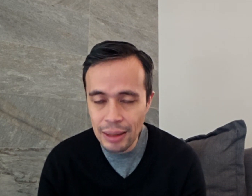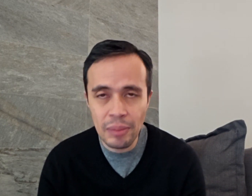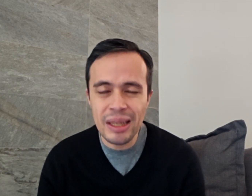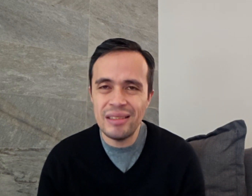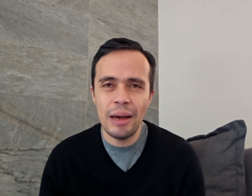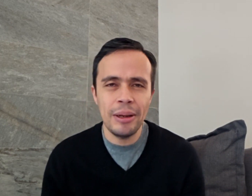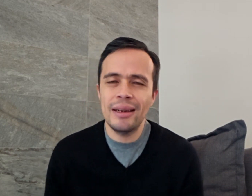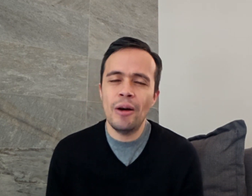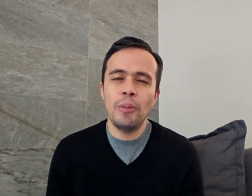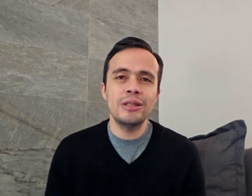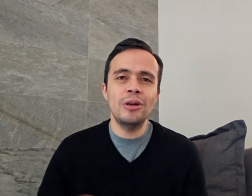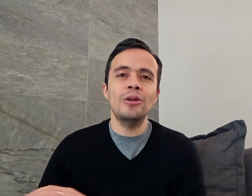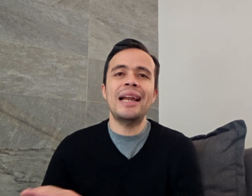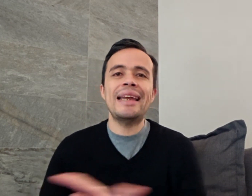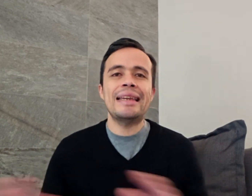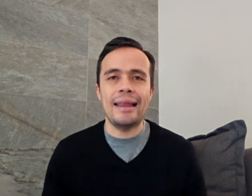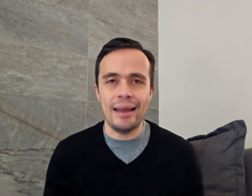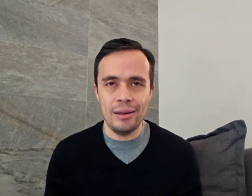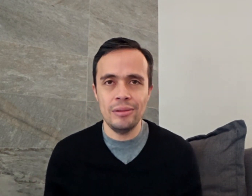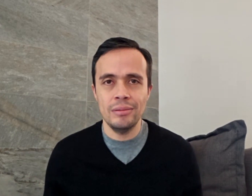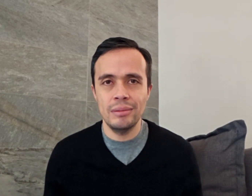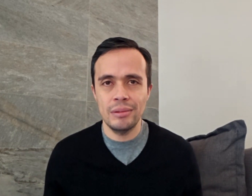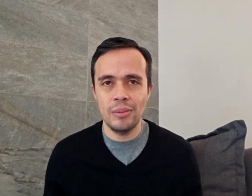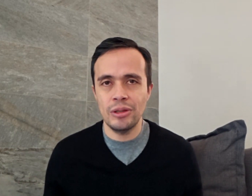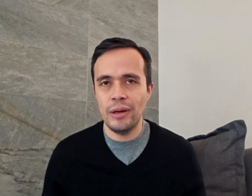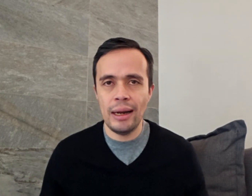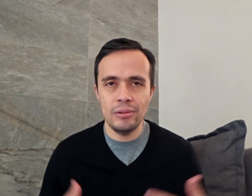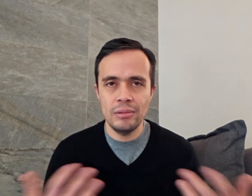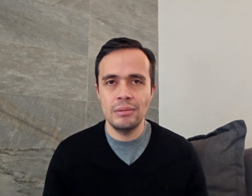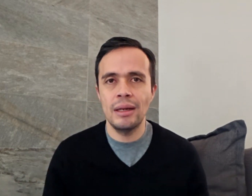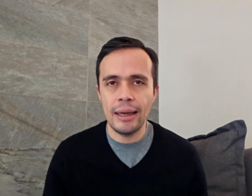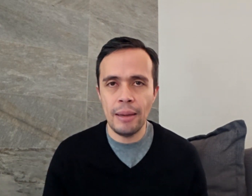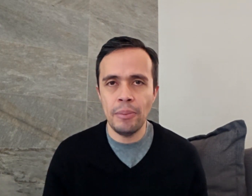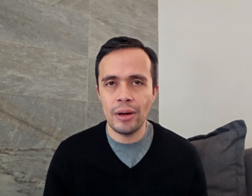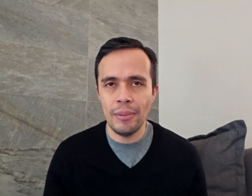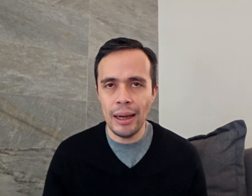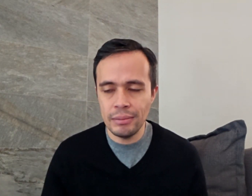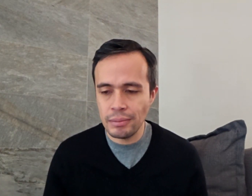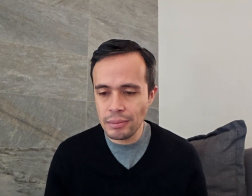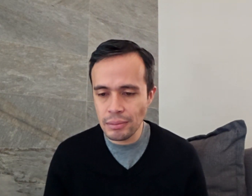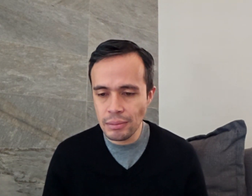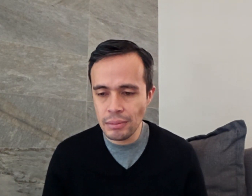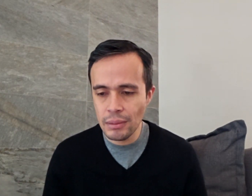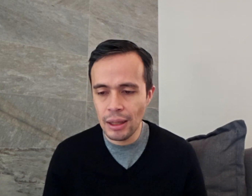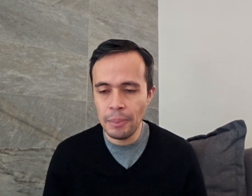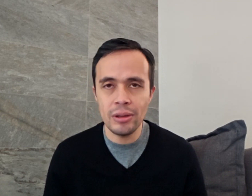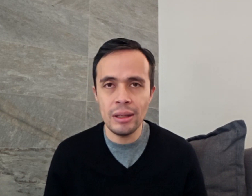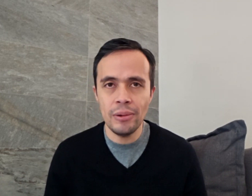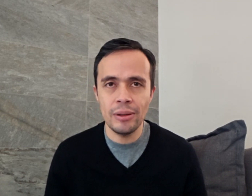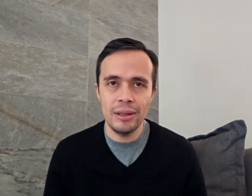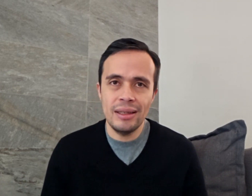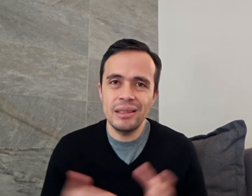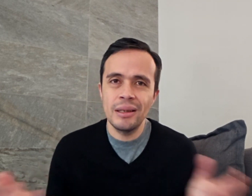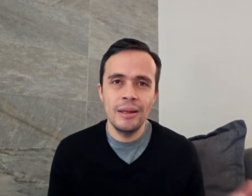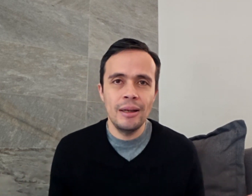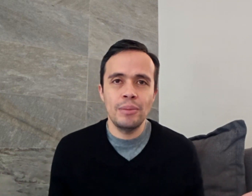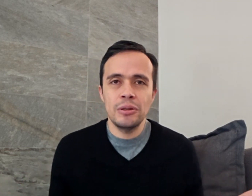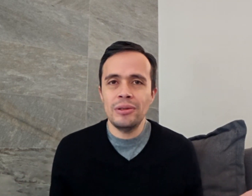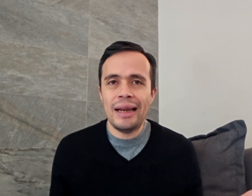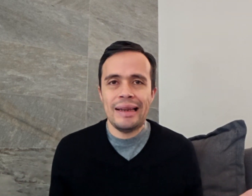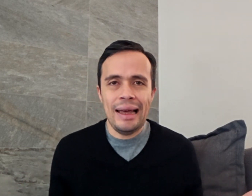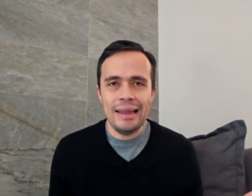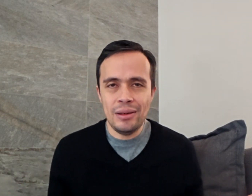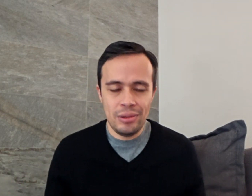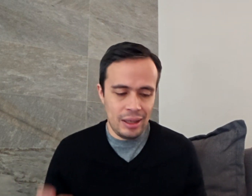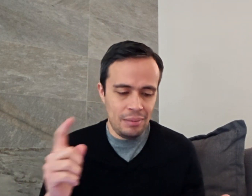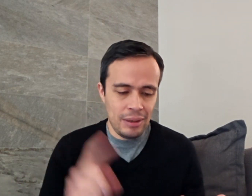Claudia Sheinbaum y dice, a ver, la oposición no trae nada, ¿no? Como si fuera un equipo rival deportivo en donde dices, pues no